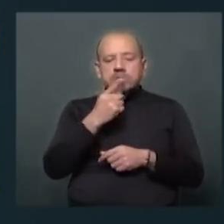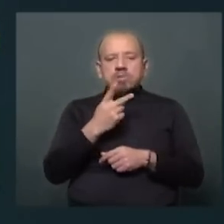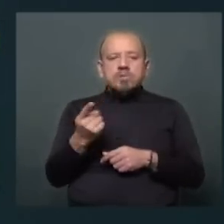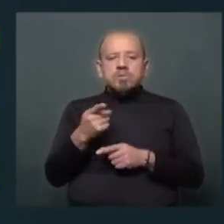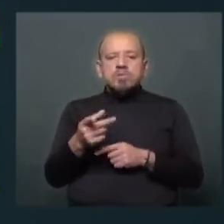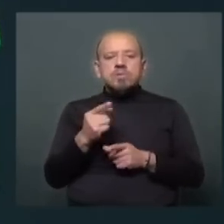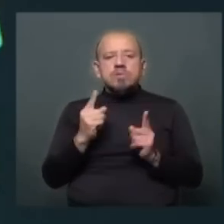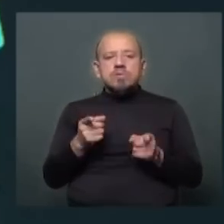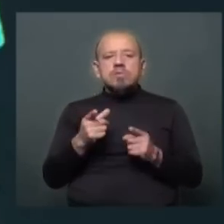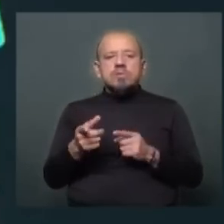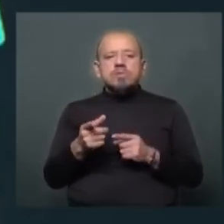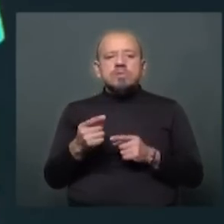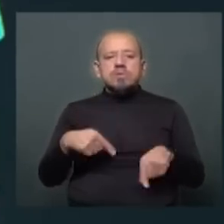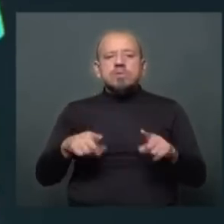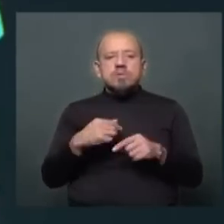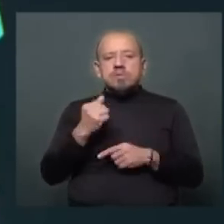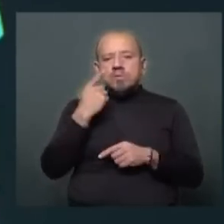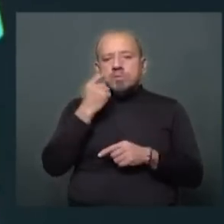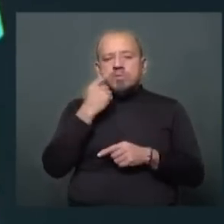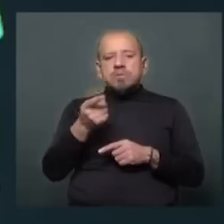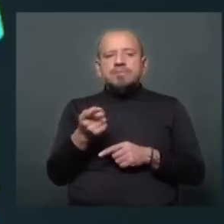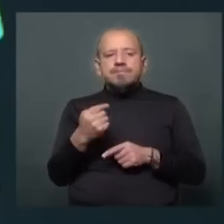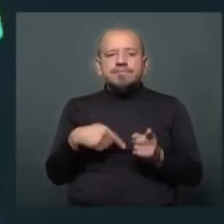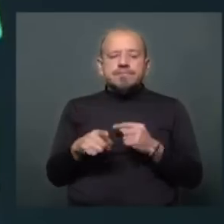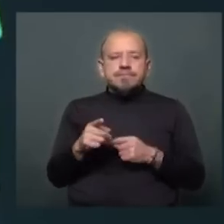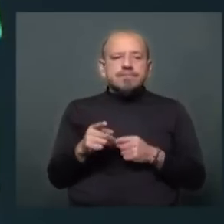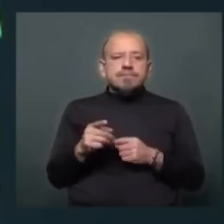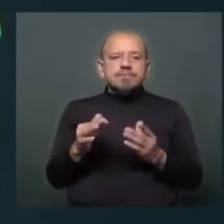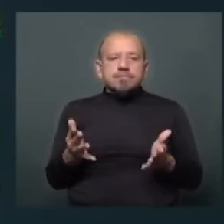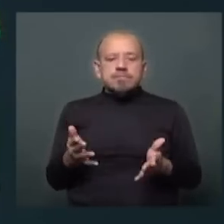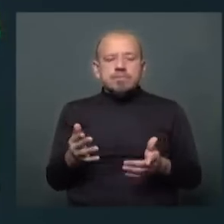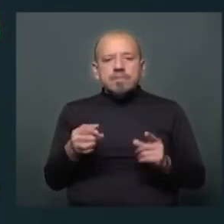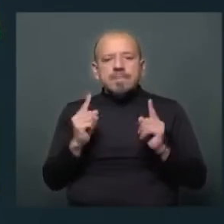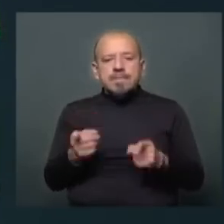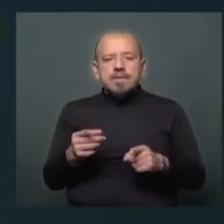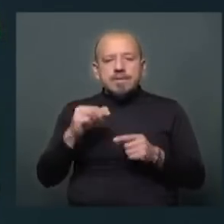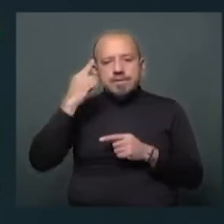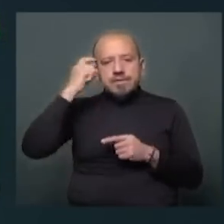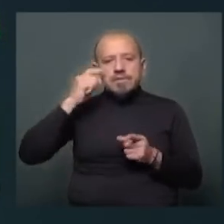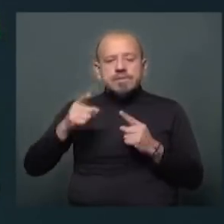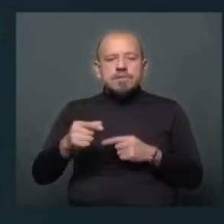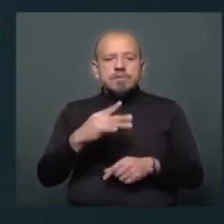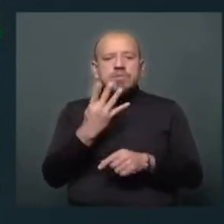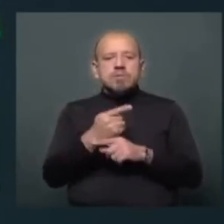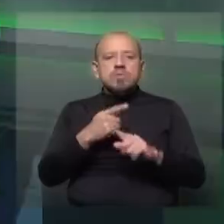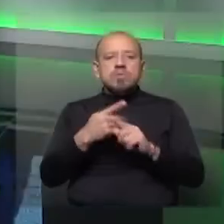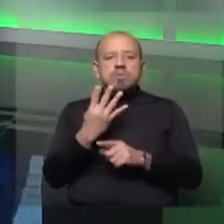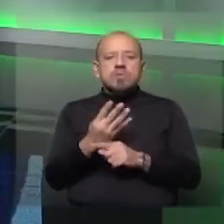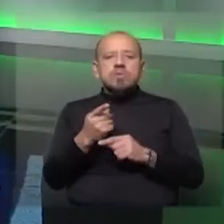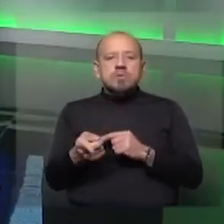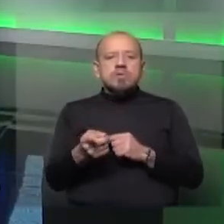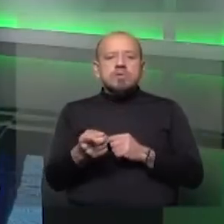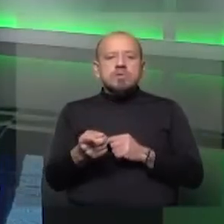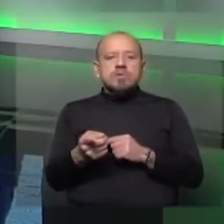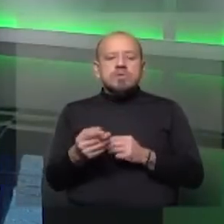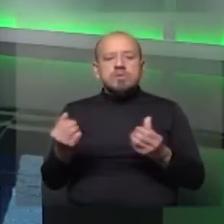después Además tiene ciudadano ilustre el hombre de al lado por nombrar algunas no más de ellos también es la idea y todo eso de 4 por4 esa película en la que está metido dentro de